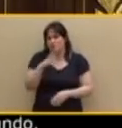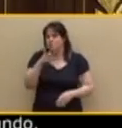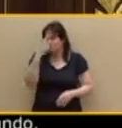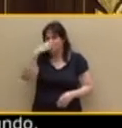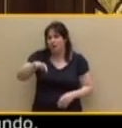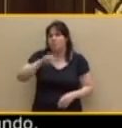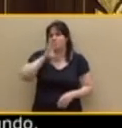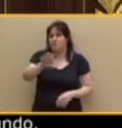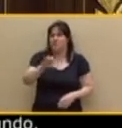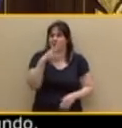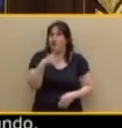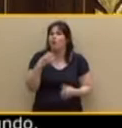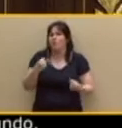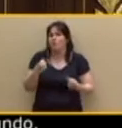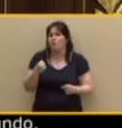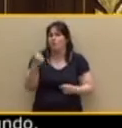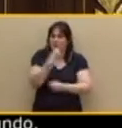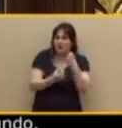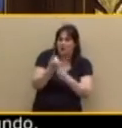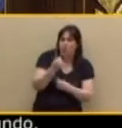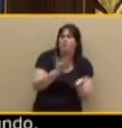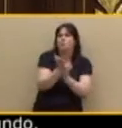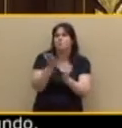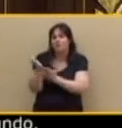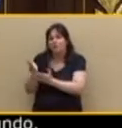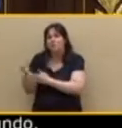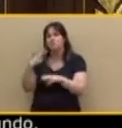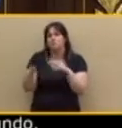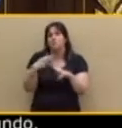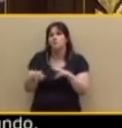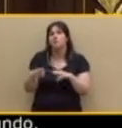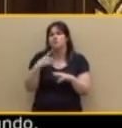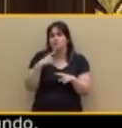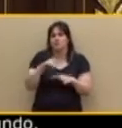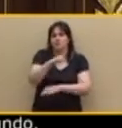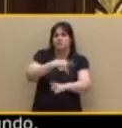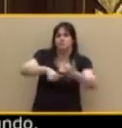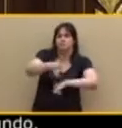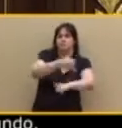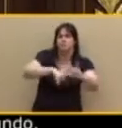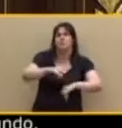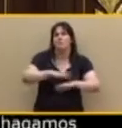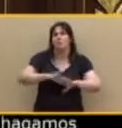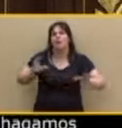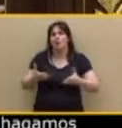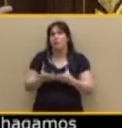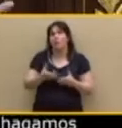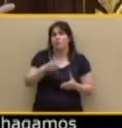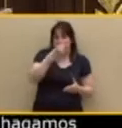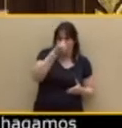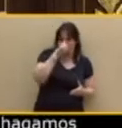a partido popular o escenario de lo que estamos a falar quiero decir la alianza del partido quiero estar reunidos podemos o may es